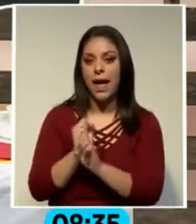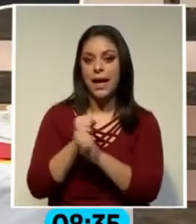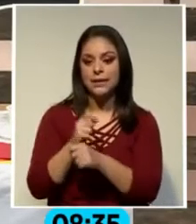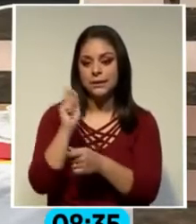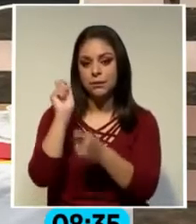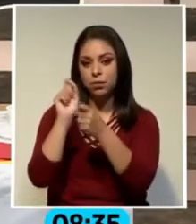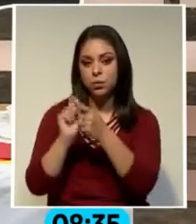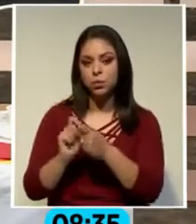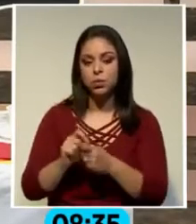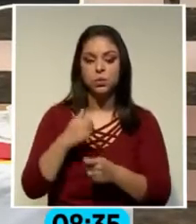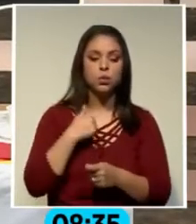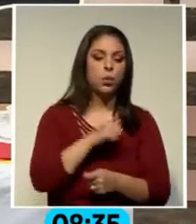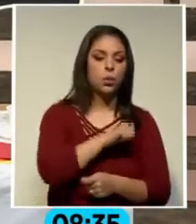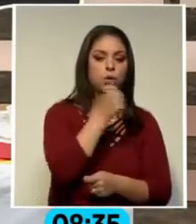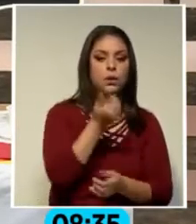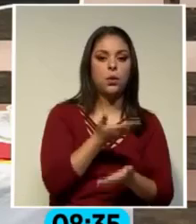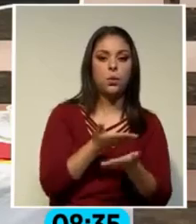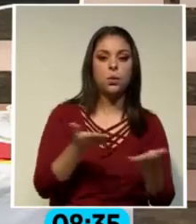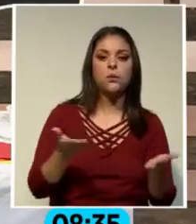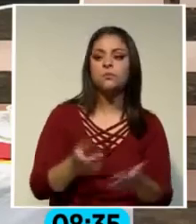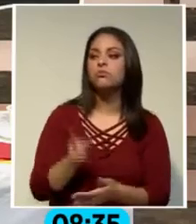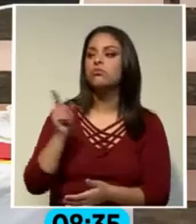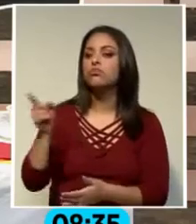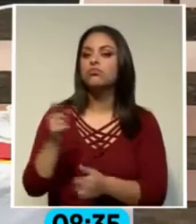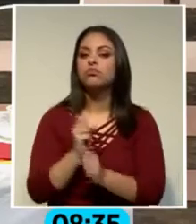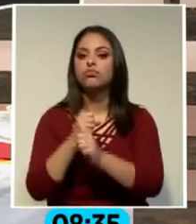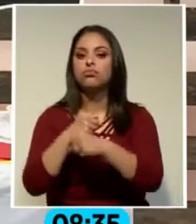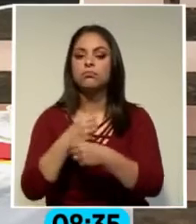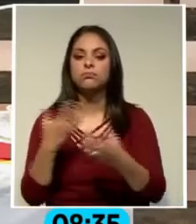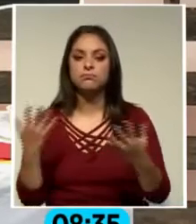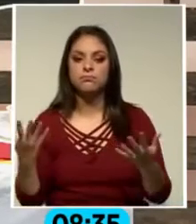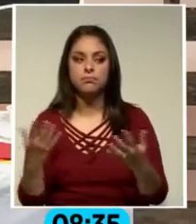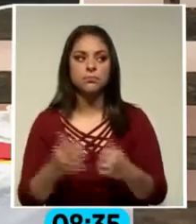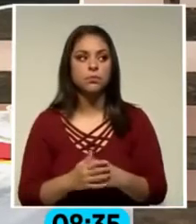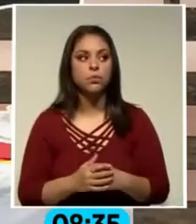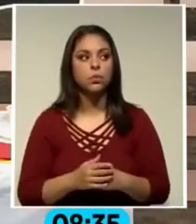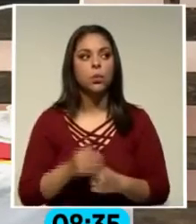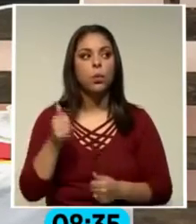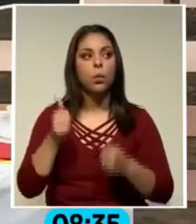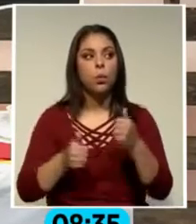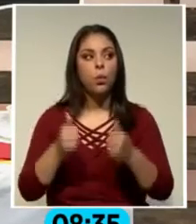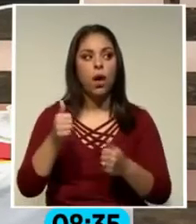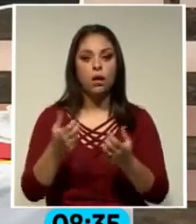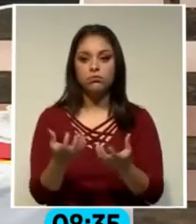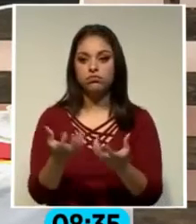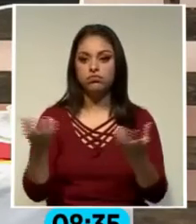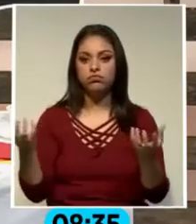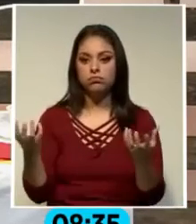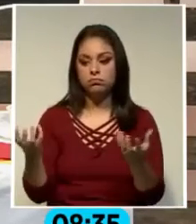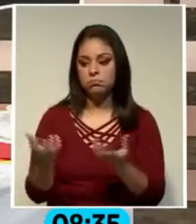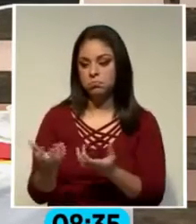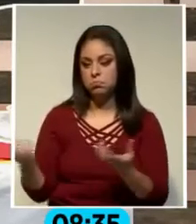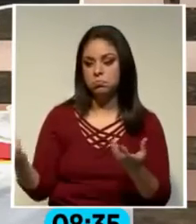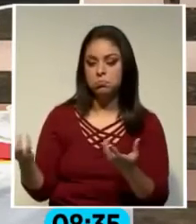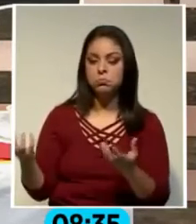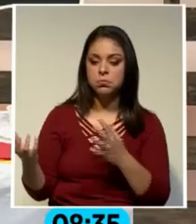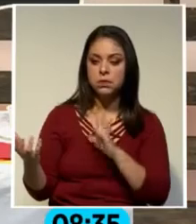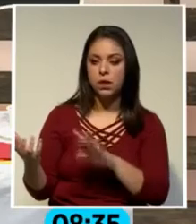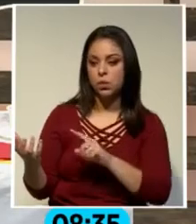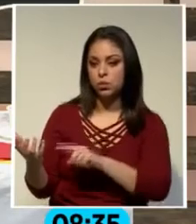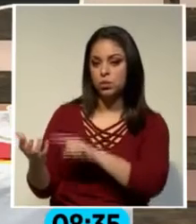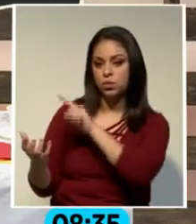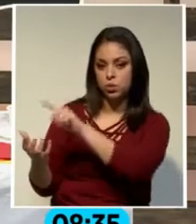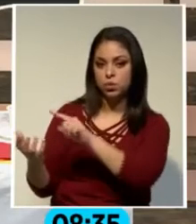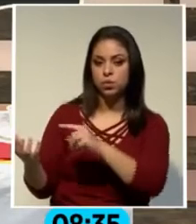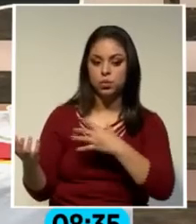voy a hacer otra cosa, niña Gwen. ¿Qué vas a hacer? Bueno, ¿cuál vas a usar? ¿Este o este? este que está okay. muy cerca mío. Entonces, ¿no? Ese que está